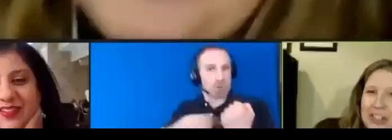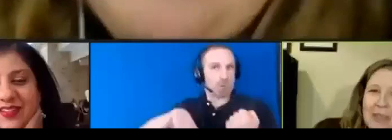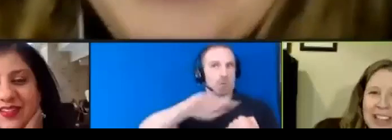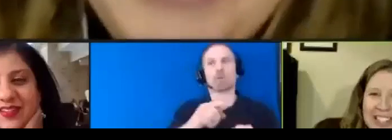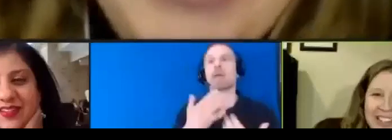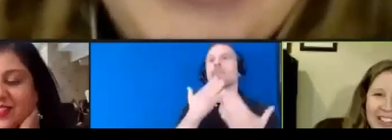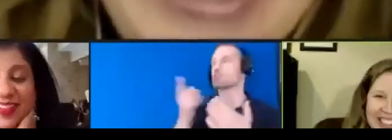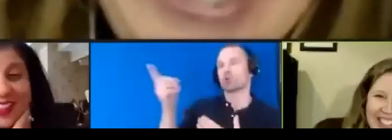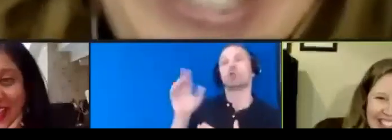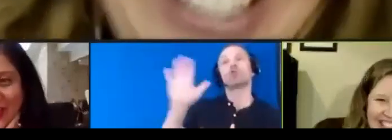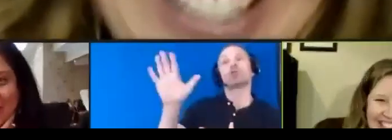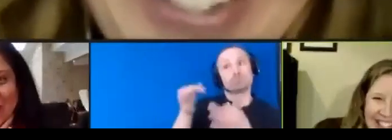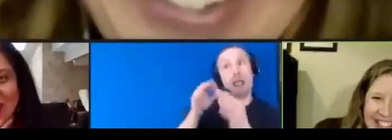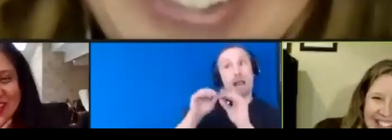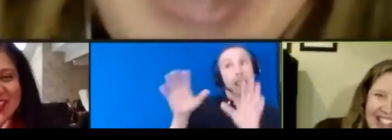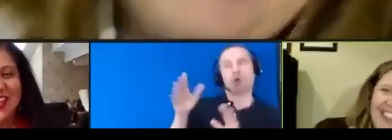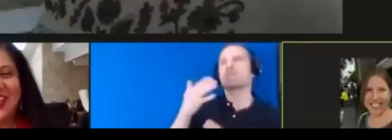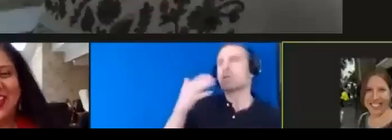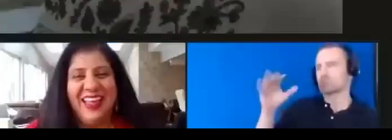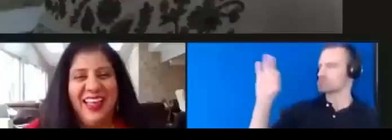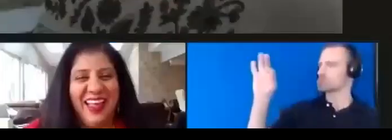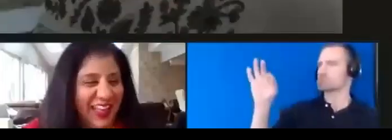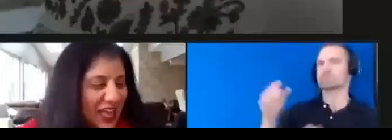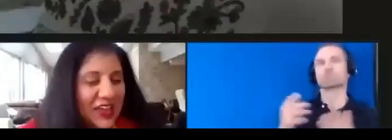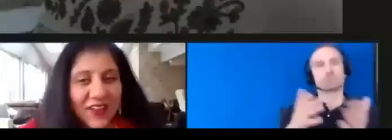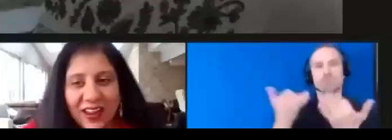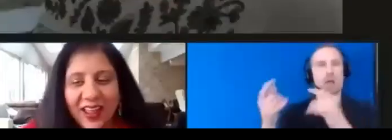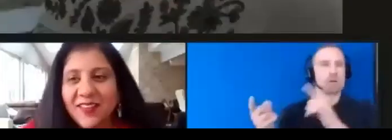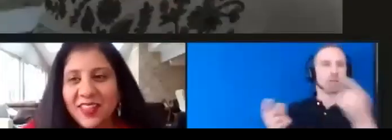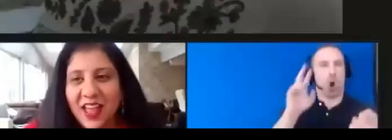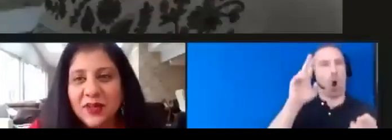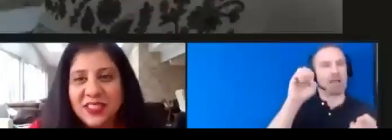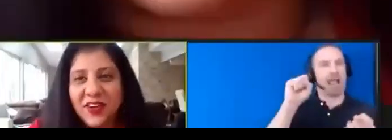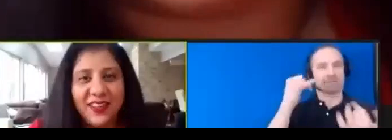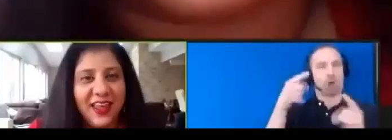punto de vista muchas gracias por aclarar y bendecir y regresamos